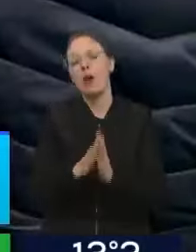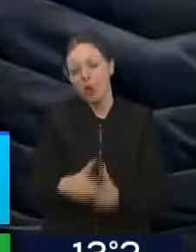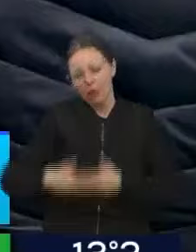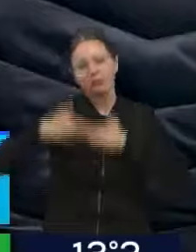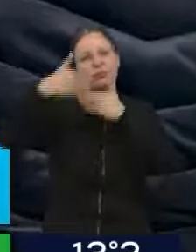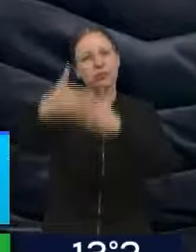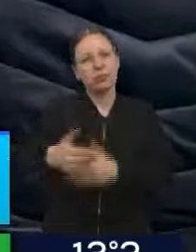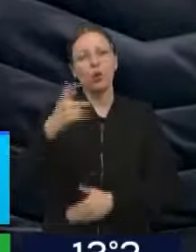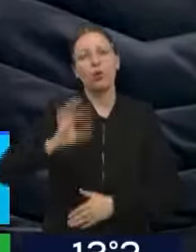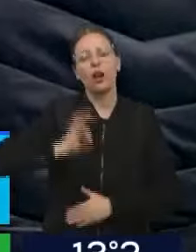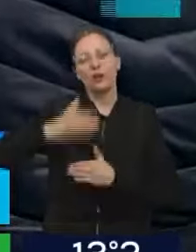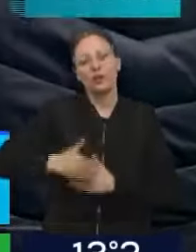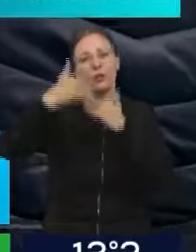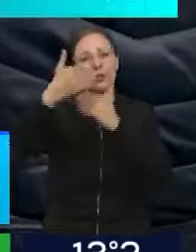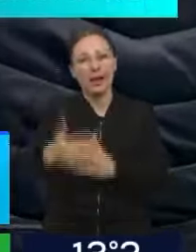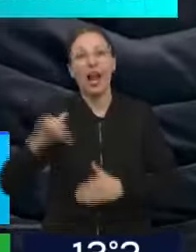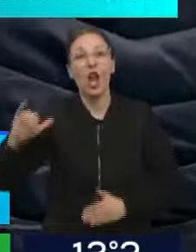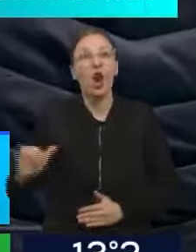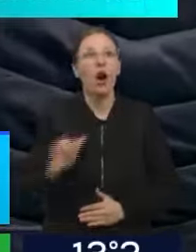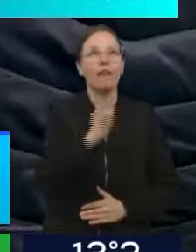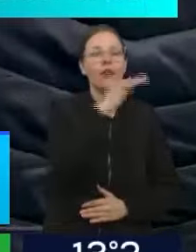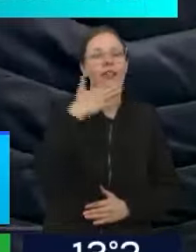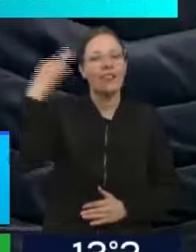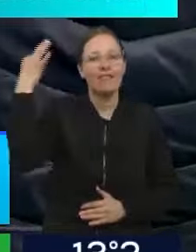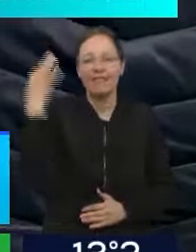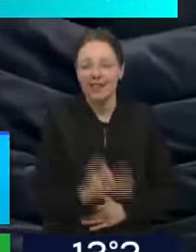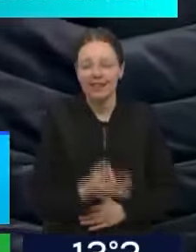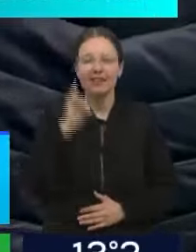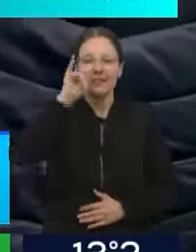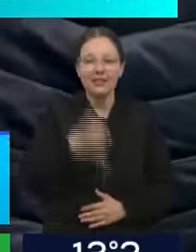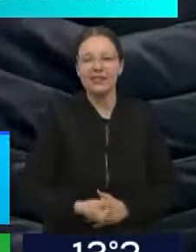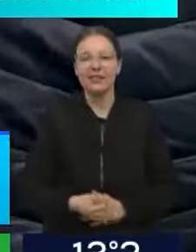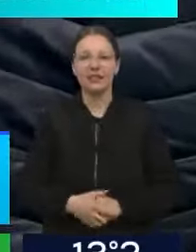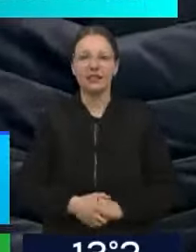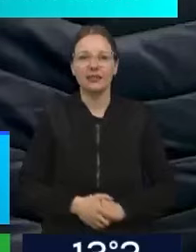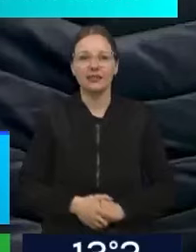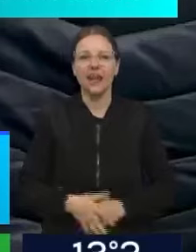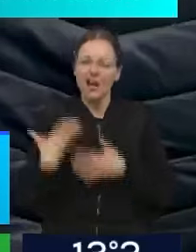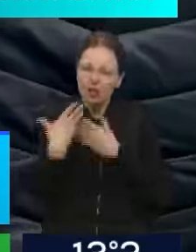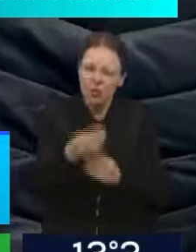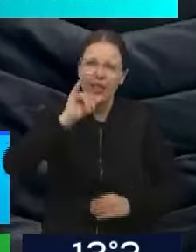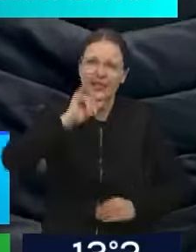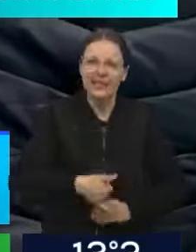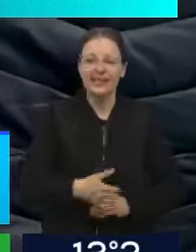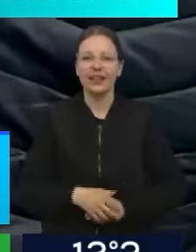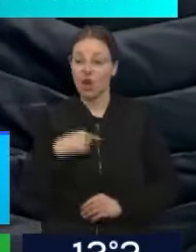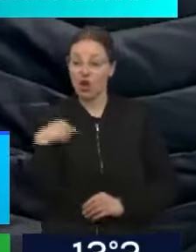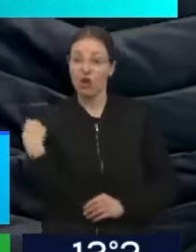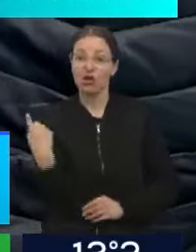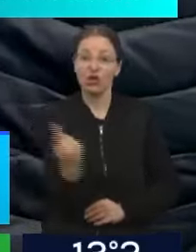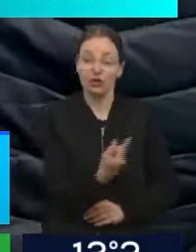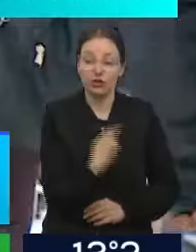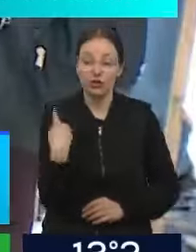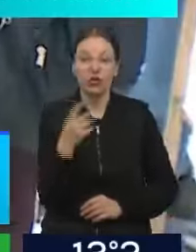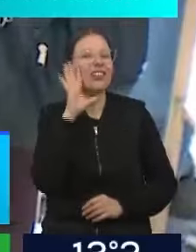los aviones sabemos efectivamente de que son productivos porque somos los que estamos ahí en el